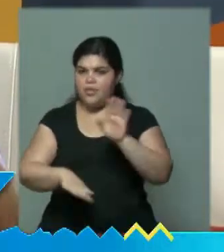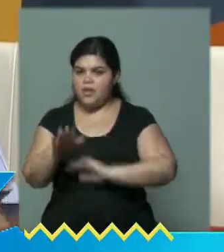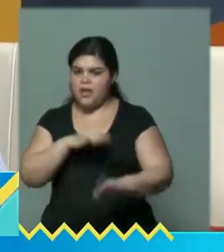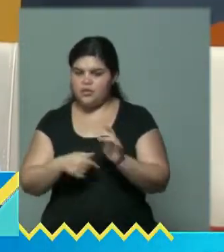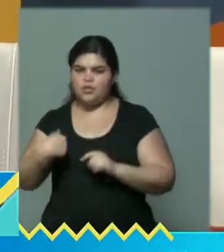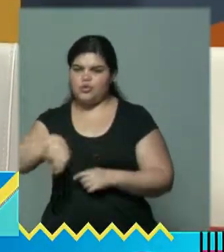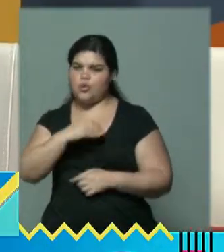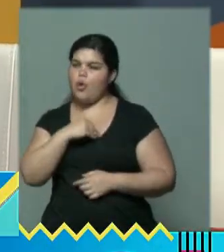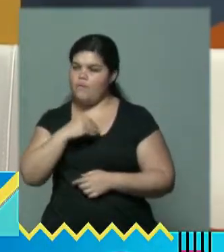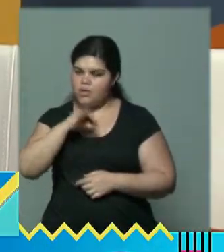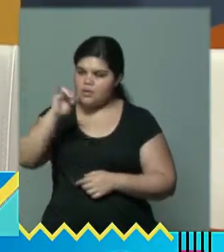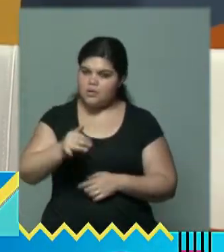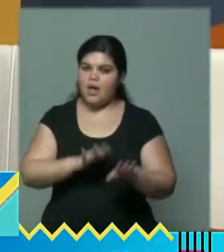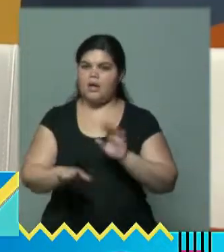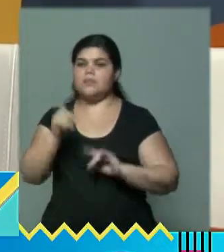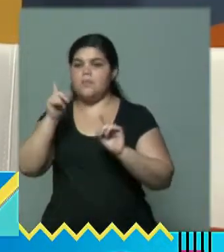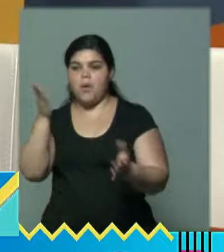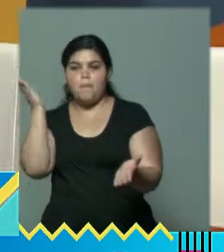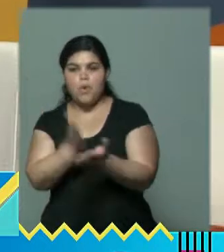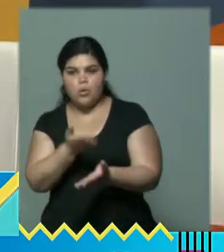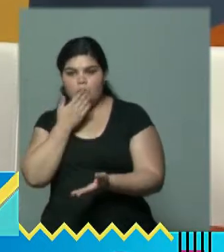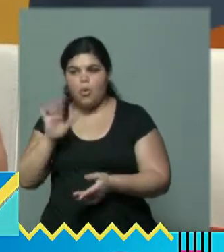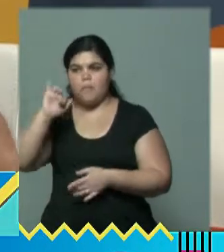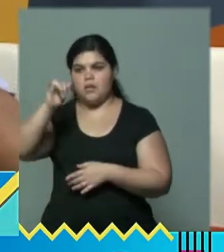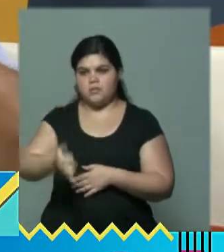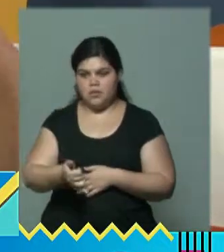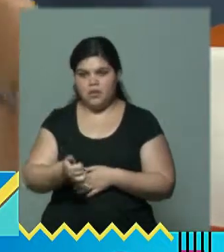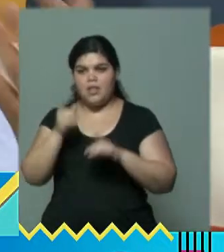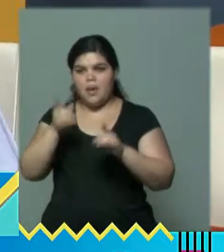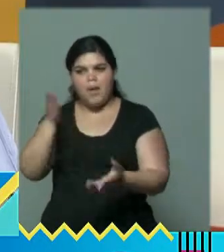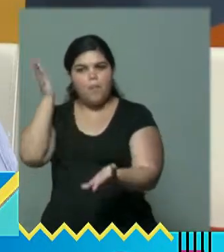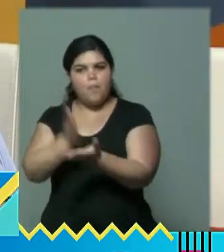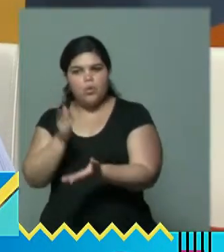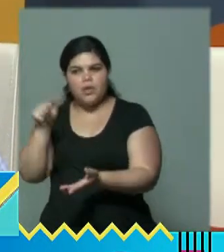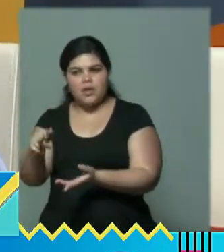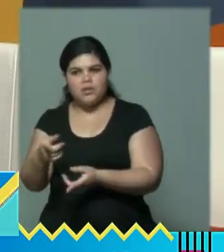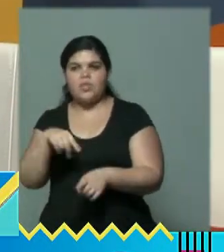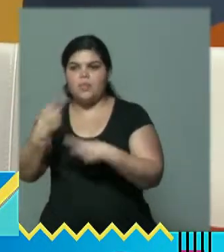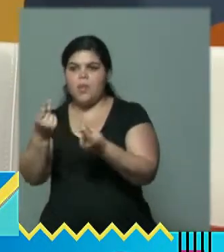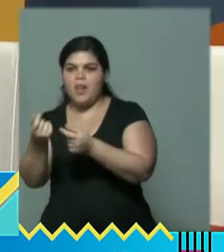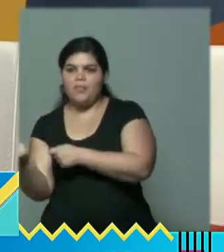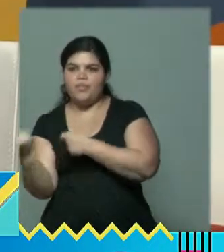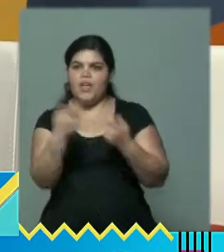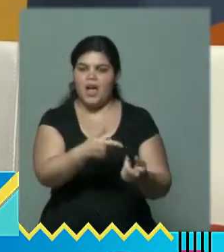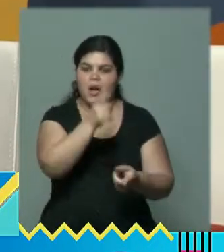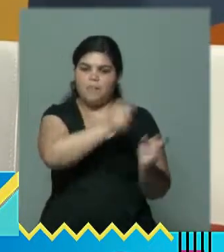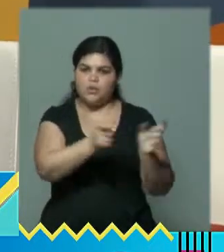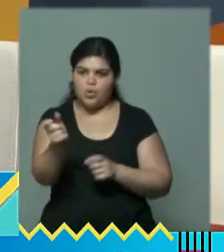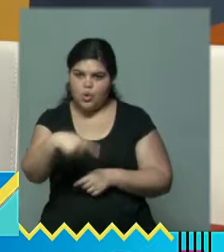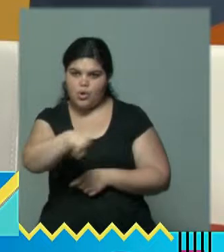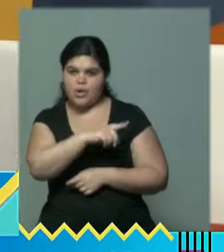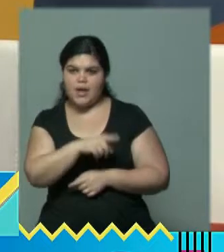que cumplen con el pago de las multas, también creemos que esas multas son devueltas a los usuarios, que respetan los derechos de los